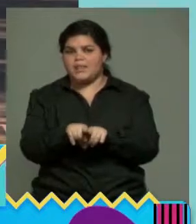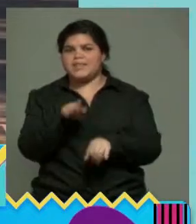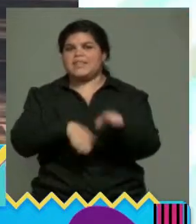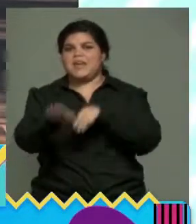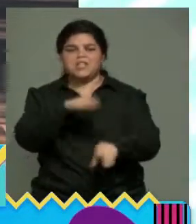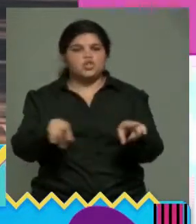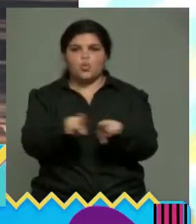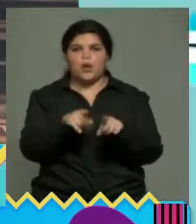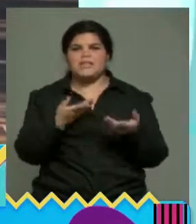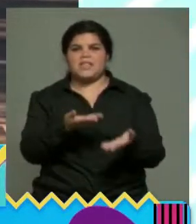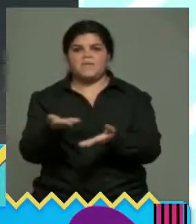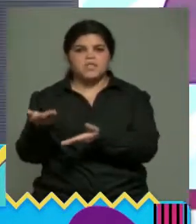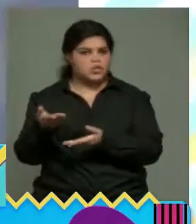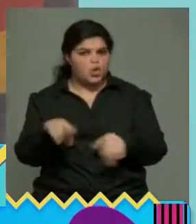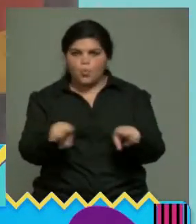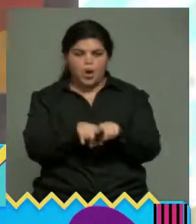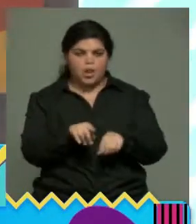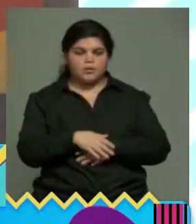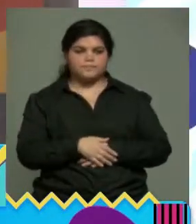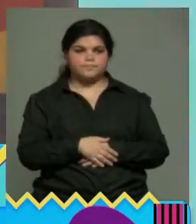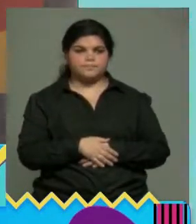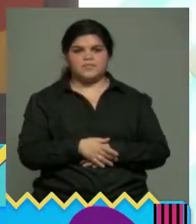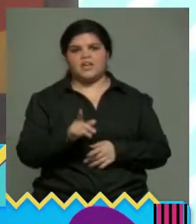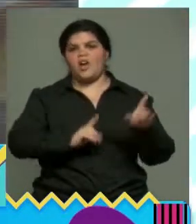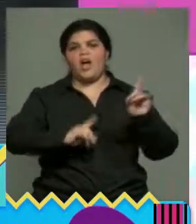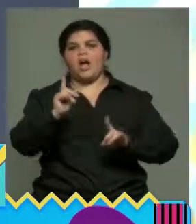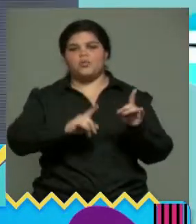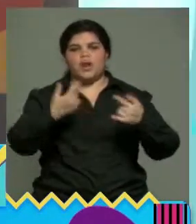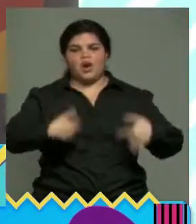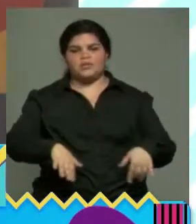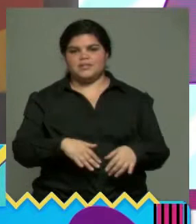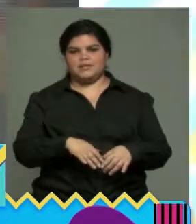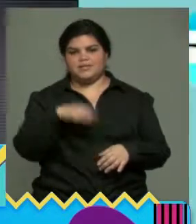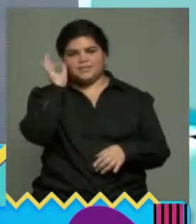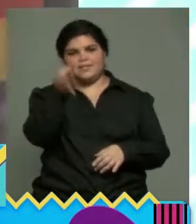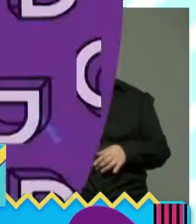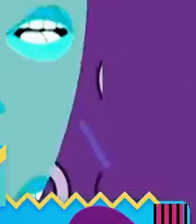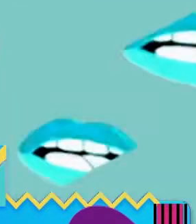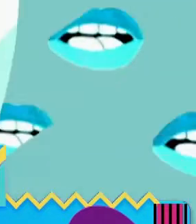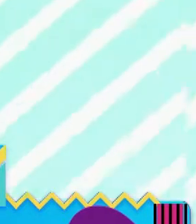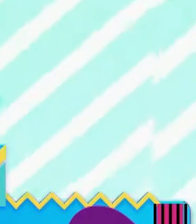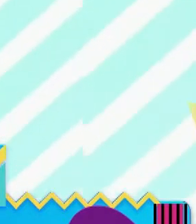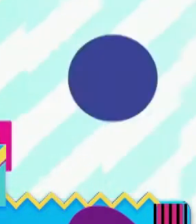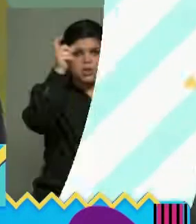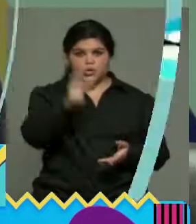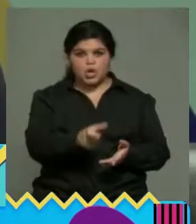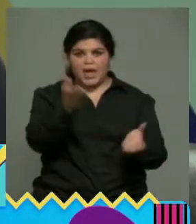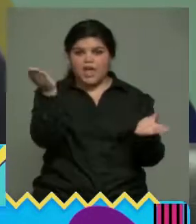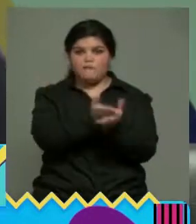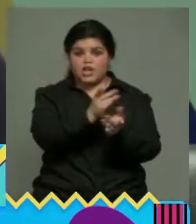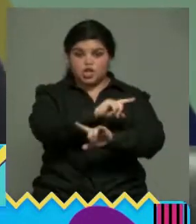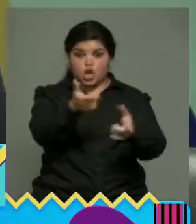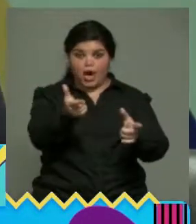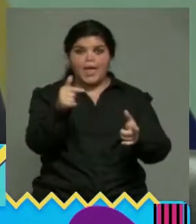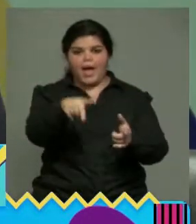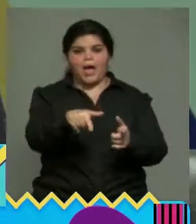Hay una cosa que es obvia, que si uno no comete la infracción, no va a pagar nada. O sea, obviamente. En principio, todos deberíamos